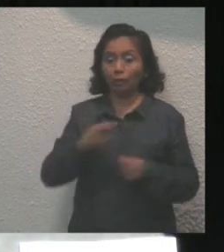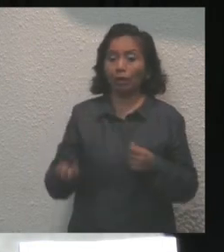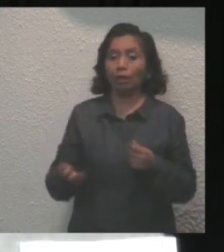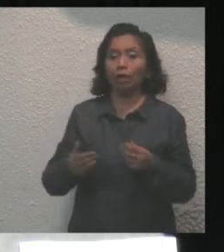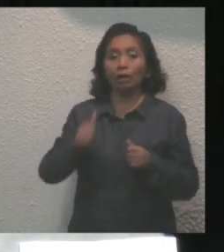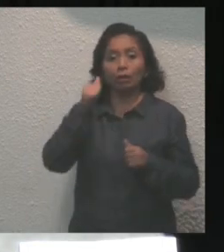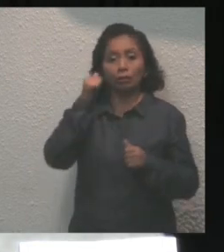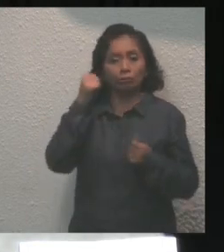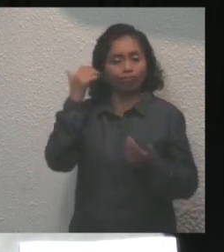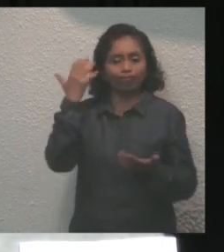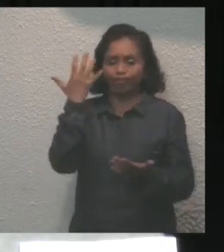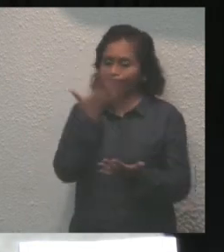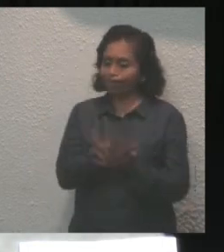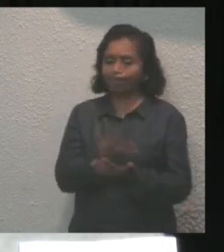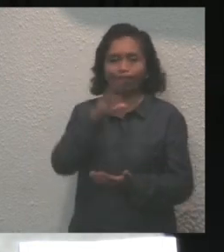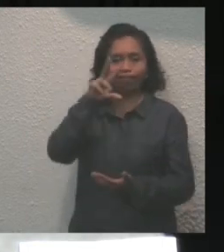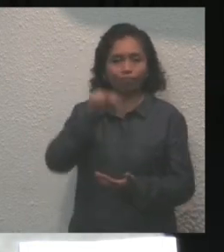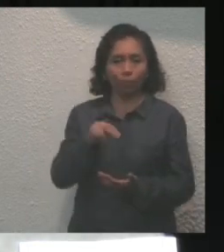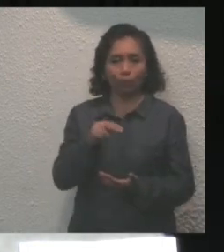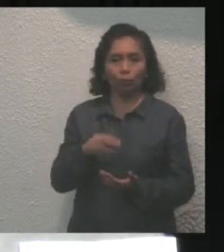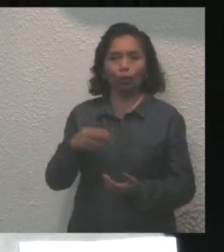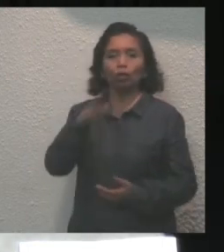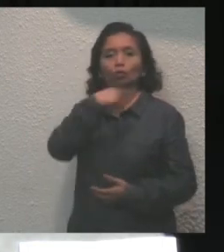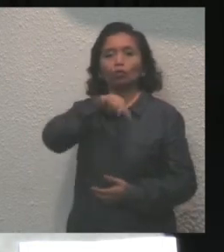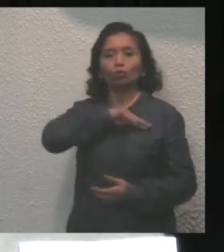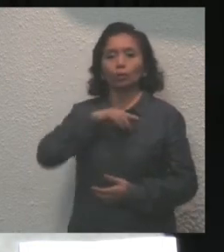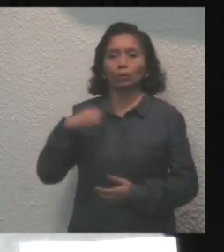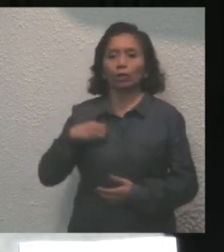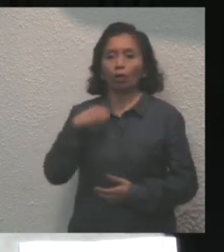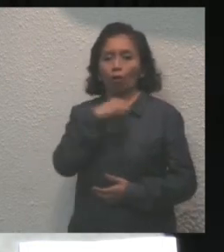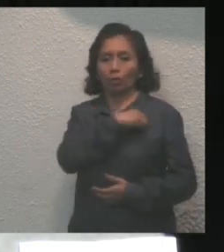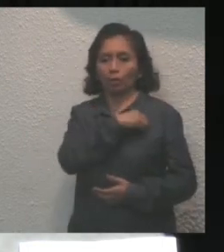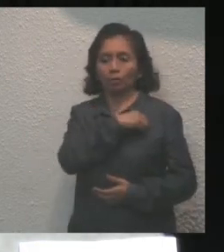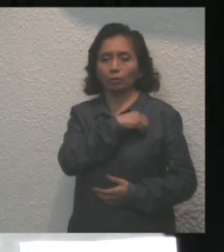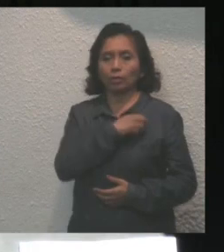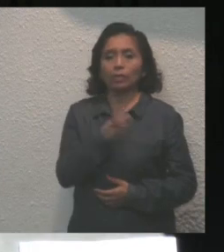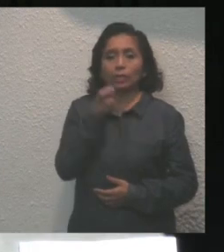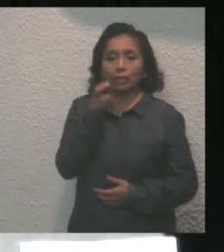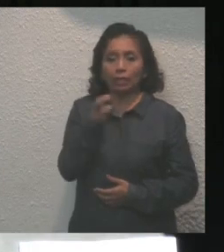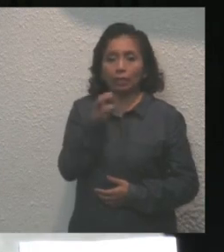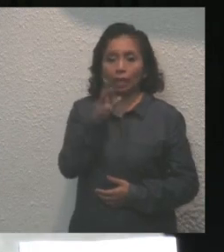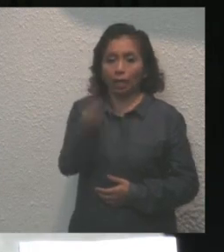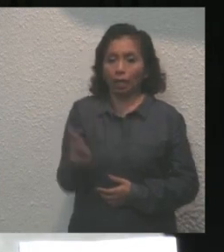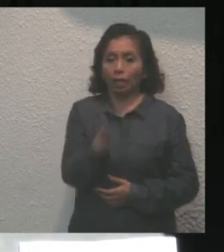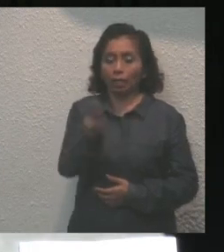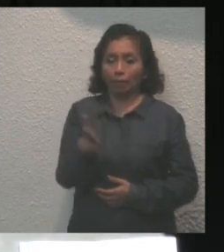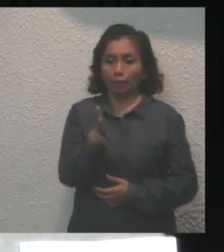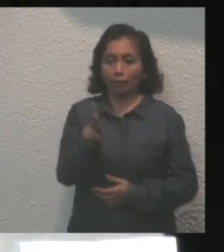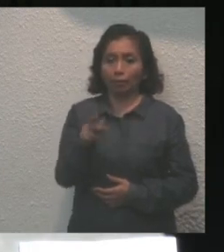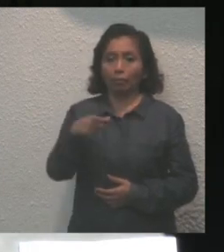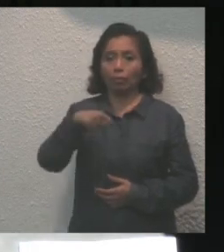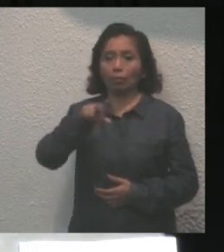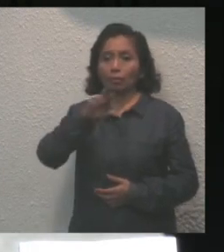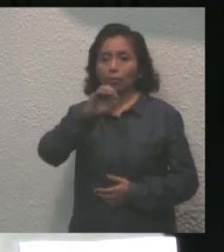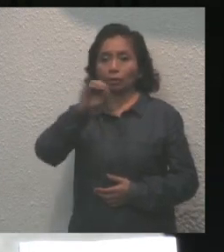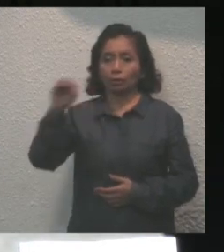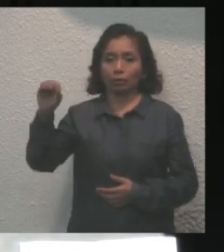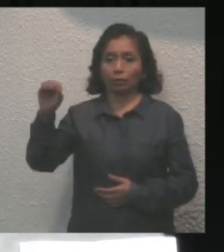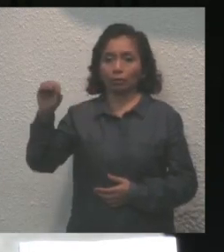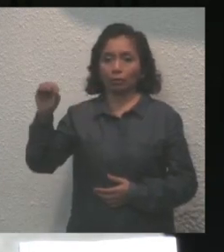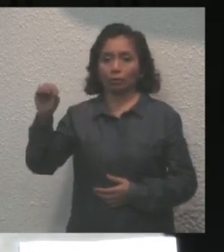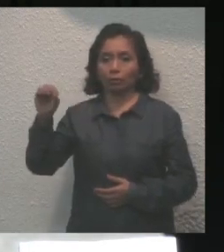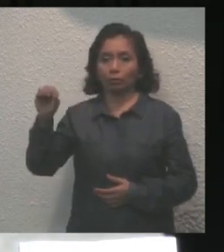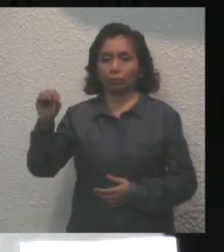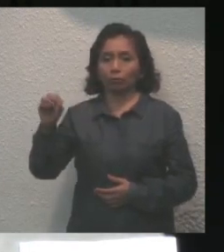sin descanso. Es nuestra obligación y es lo que merece el pueblo de esta tierra prodigiosa que